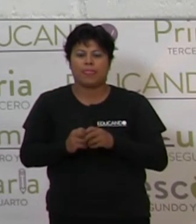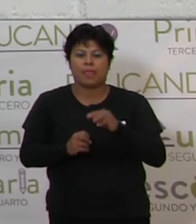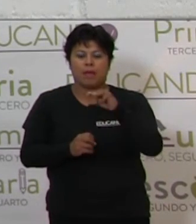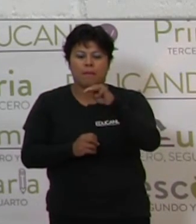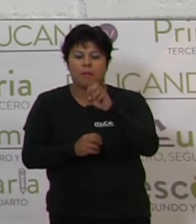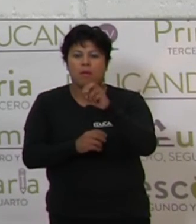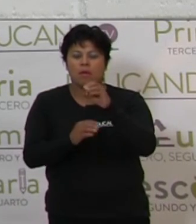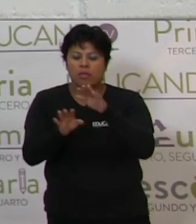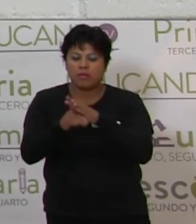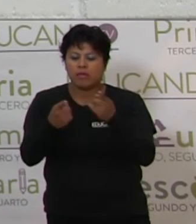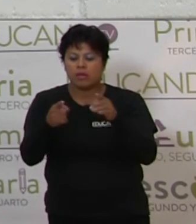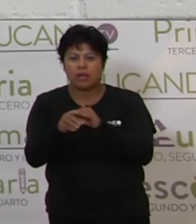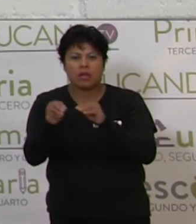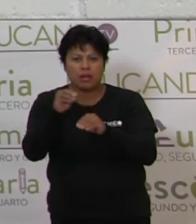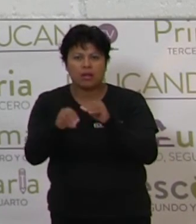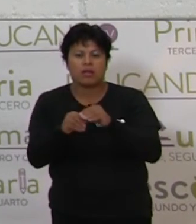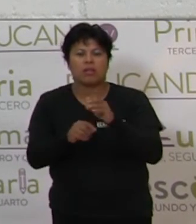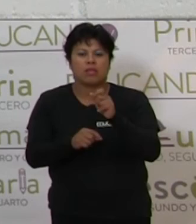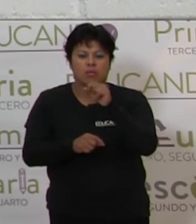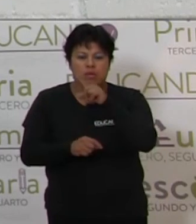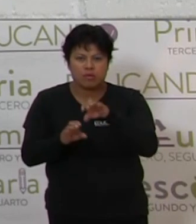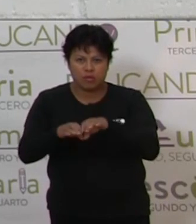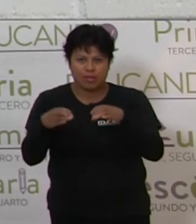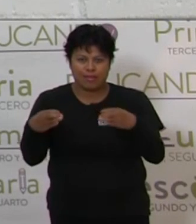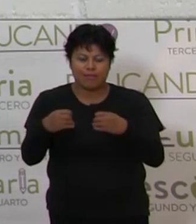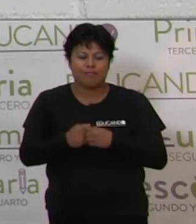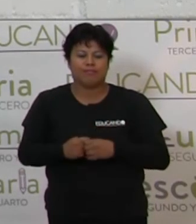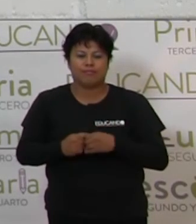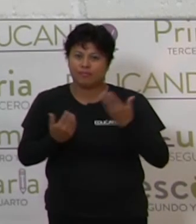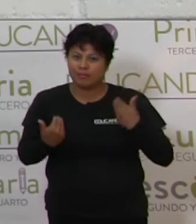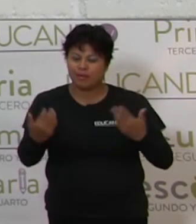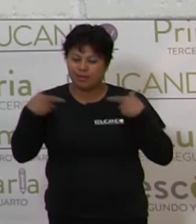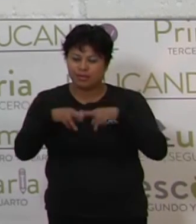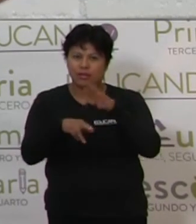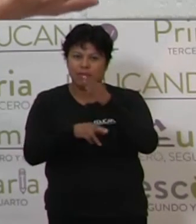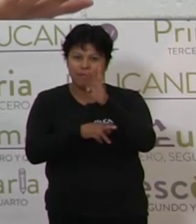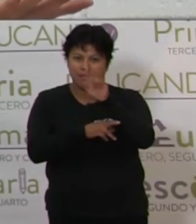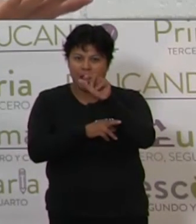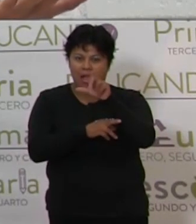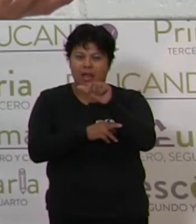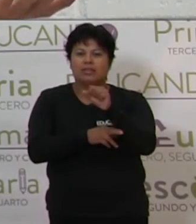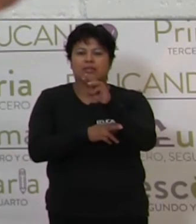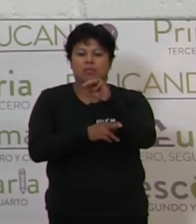de modificar variantes de un mismo cuento. Soy Jorge